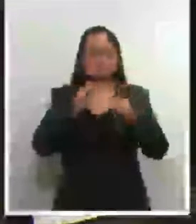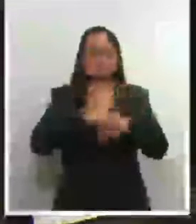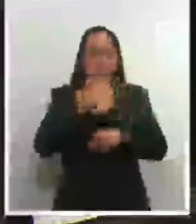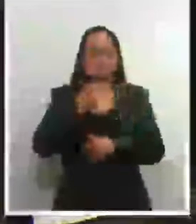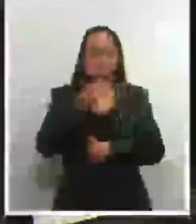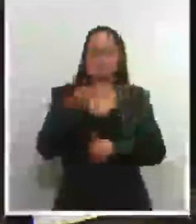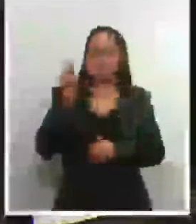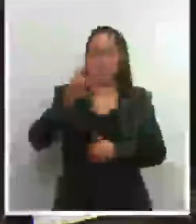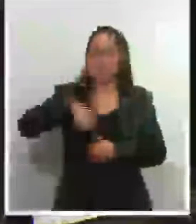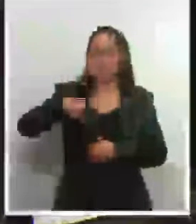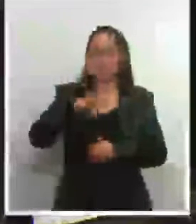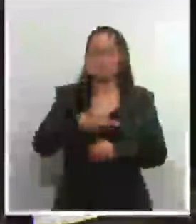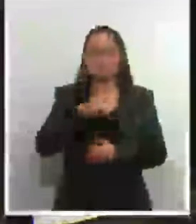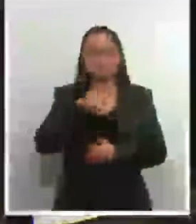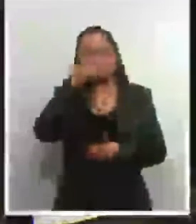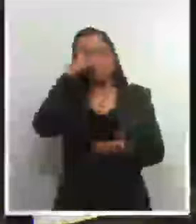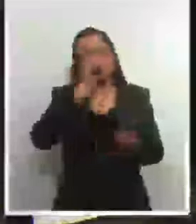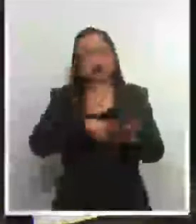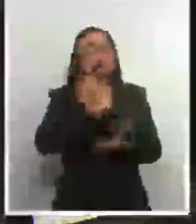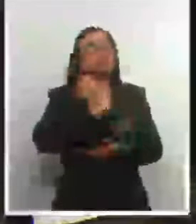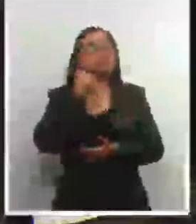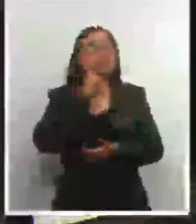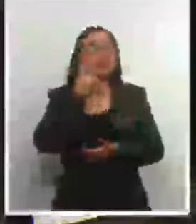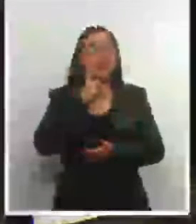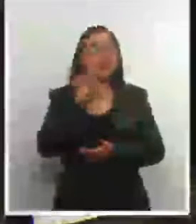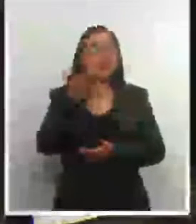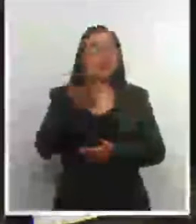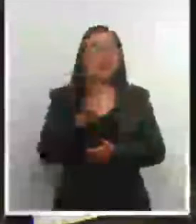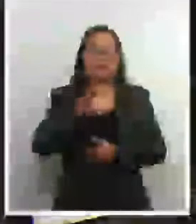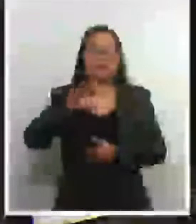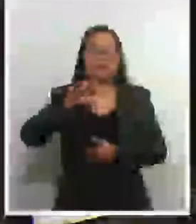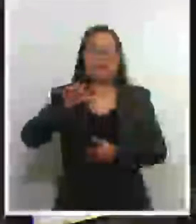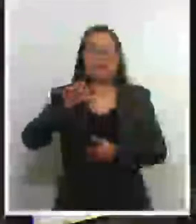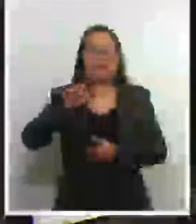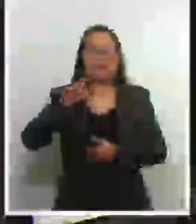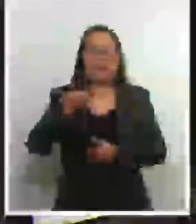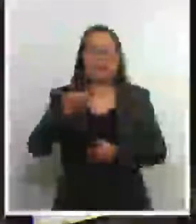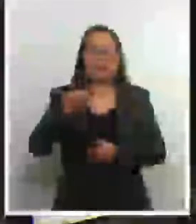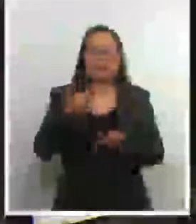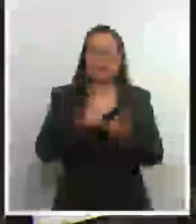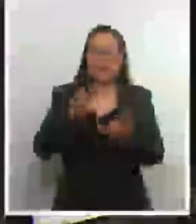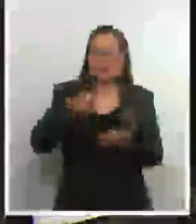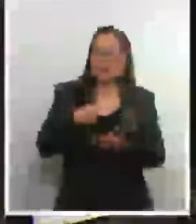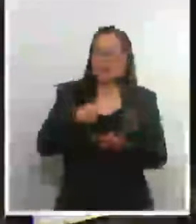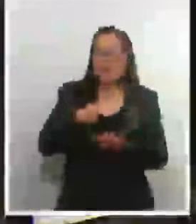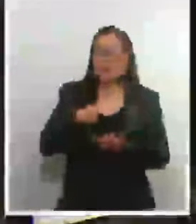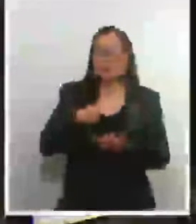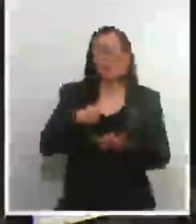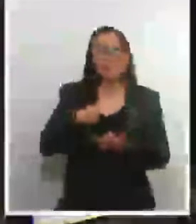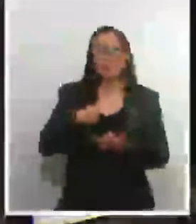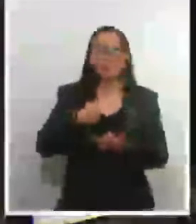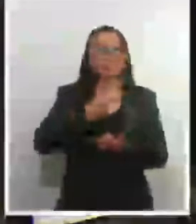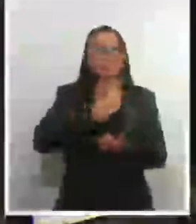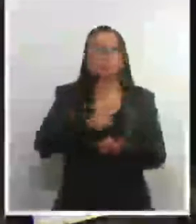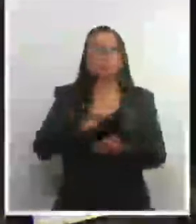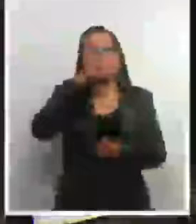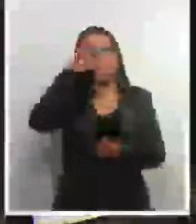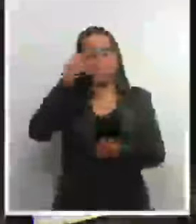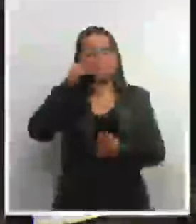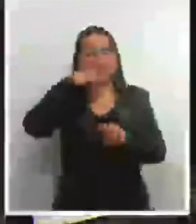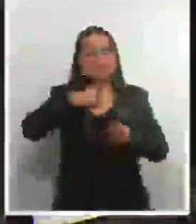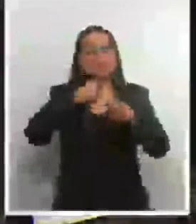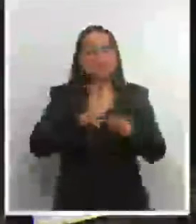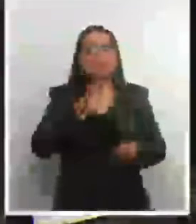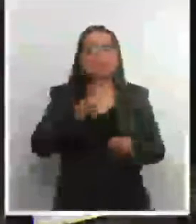de nosotros, yo creo que a la diputada Clara, tampoco como a mí, nos gusta el concepto de